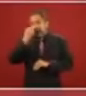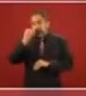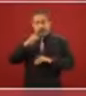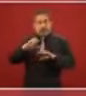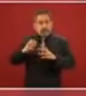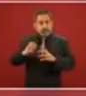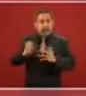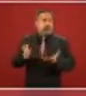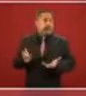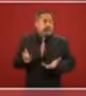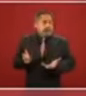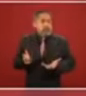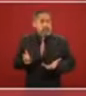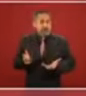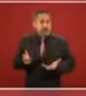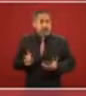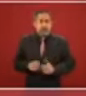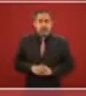Hay